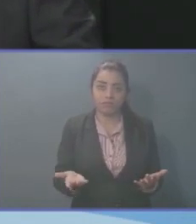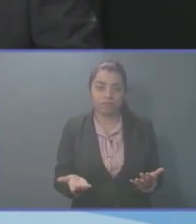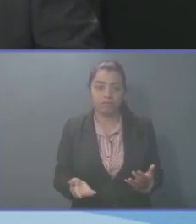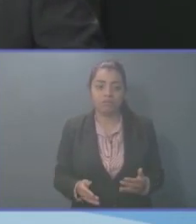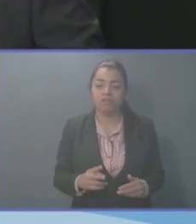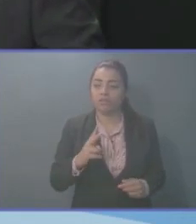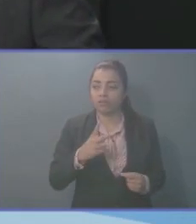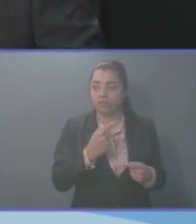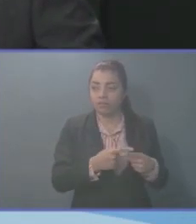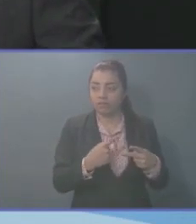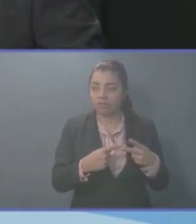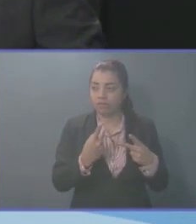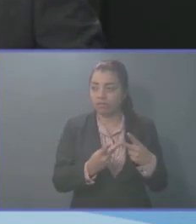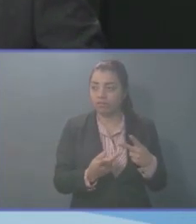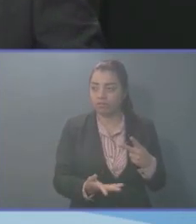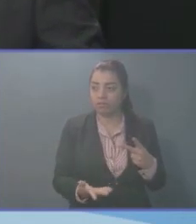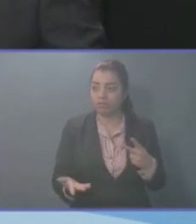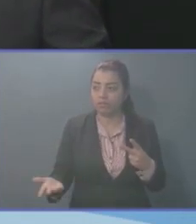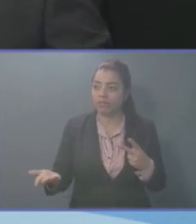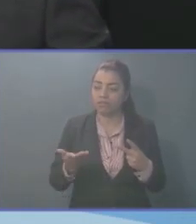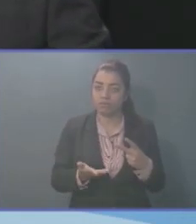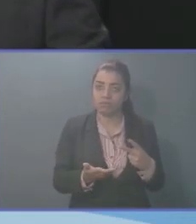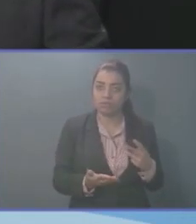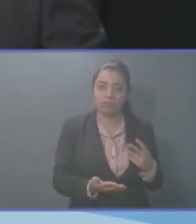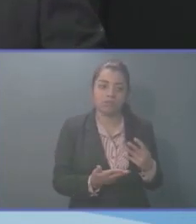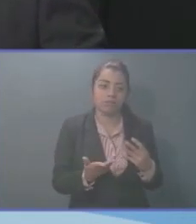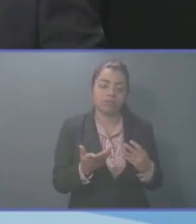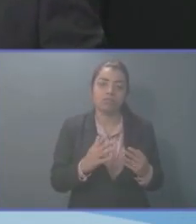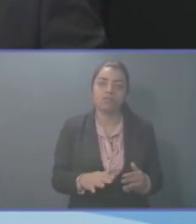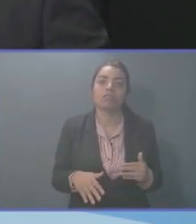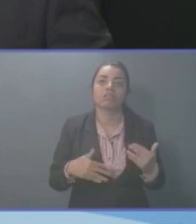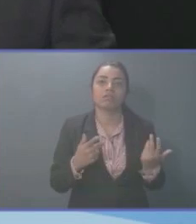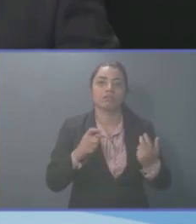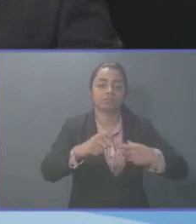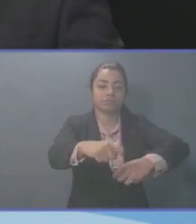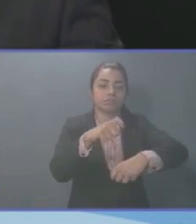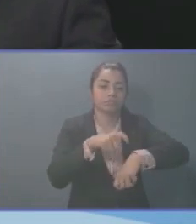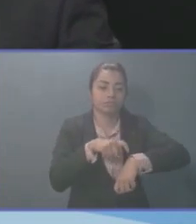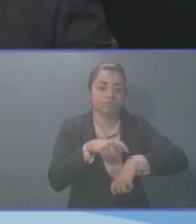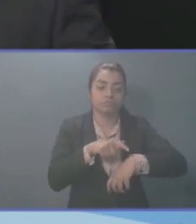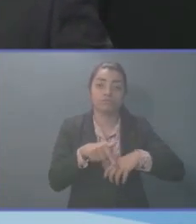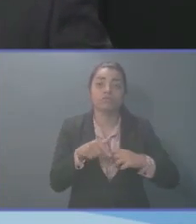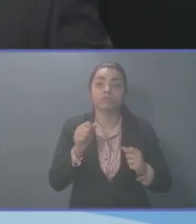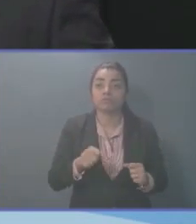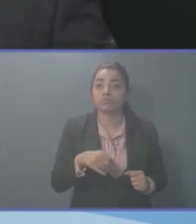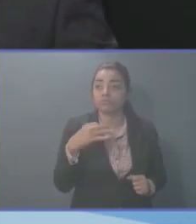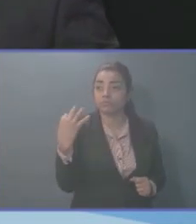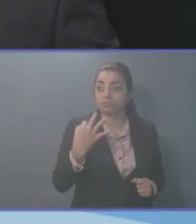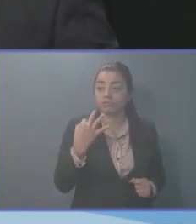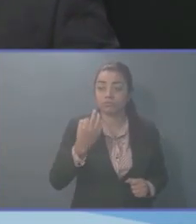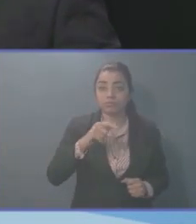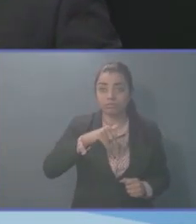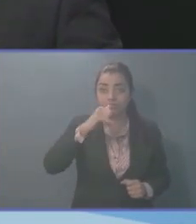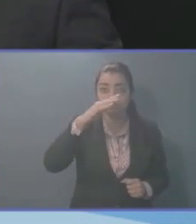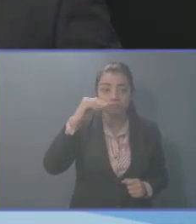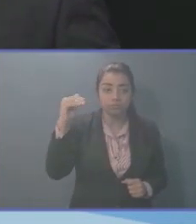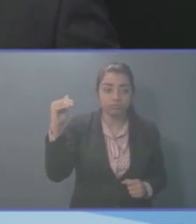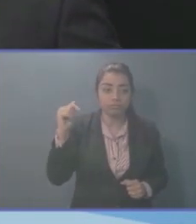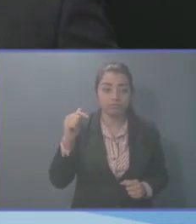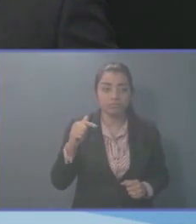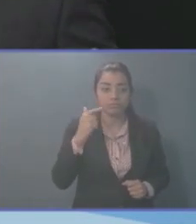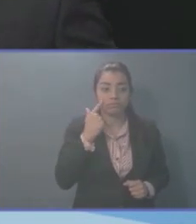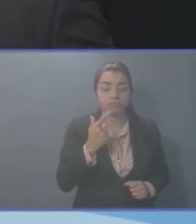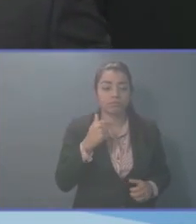cosas que pues no entienden ustedes para qué en este momento. Sí lo puede necesitar el país, pero